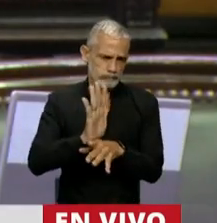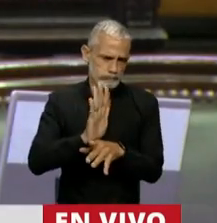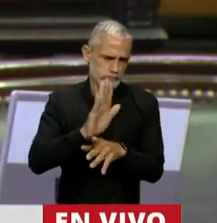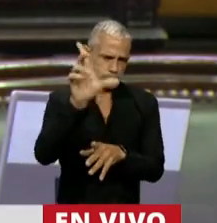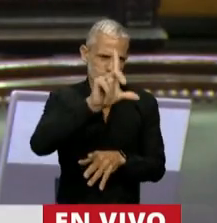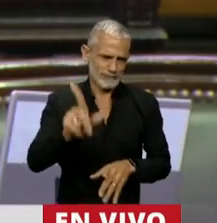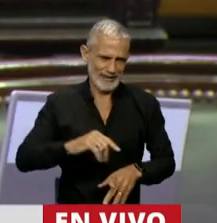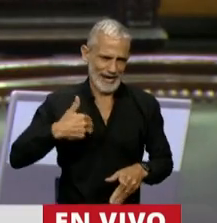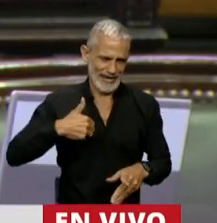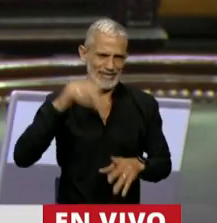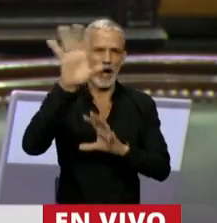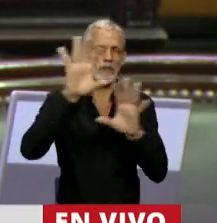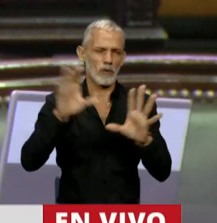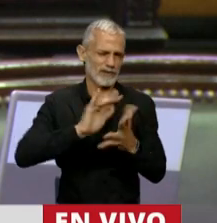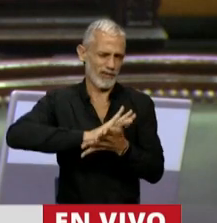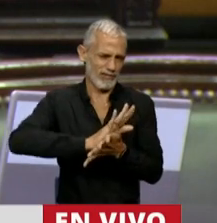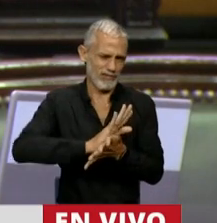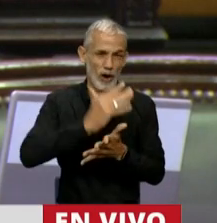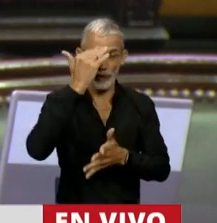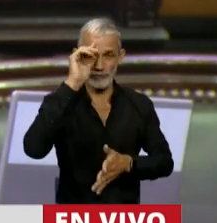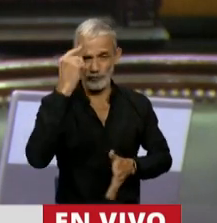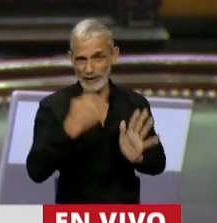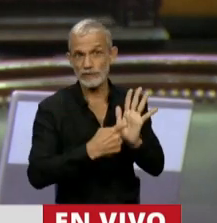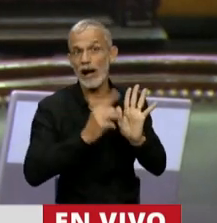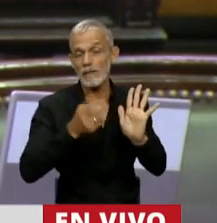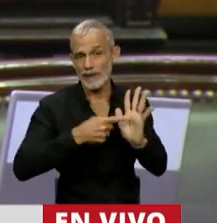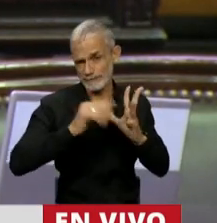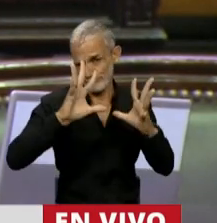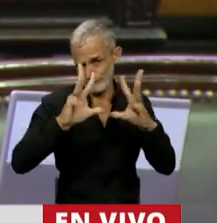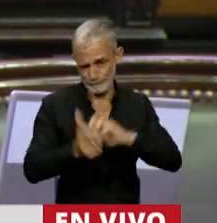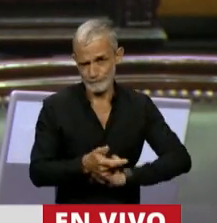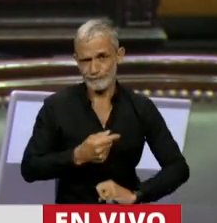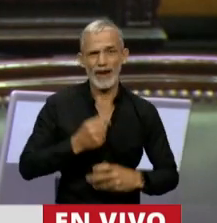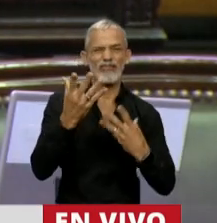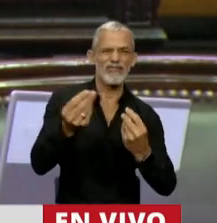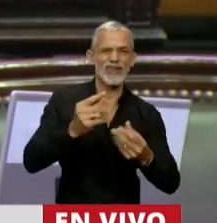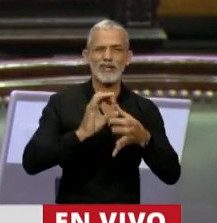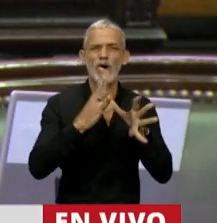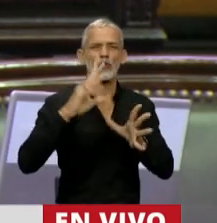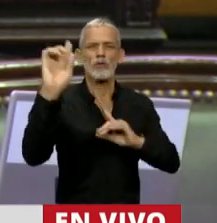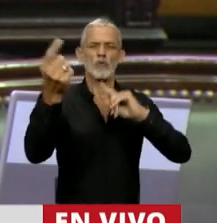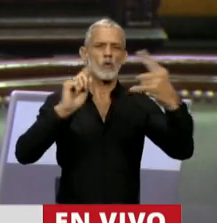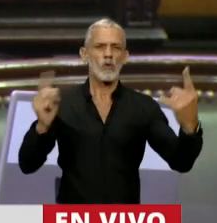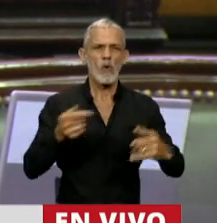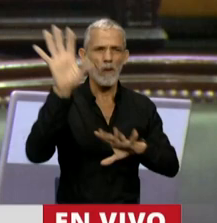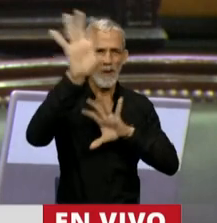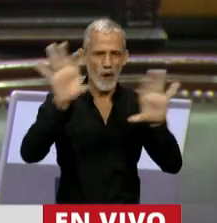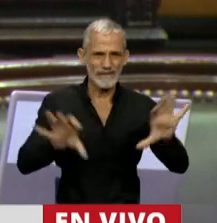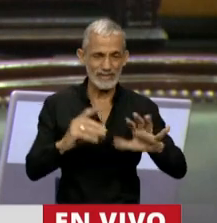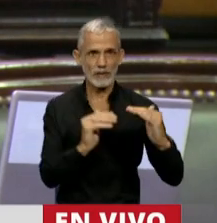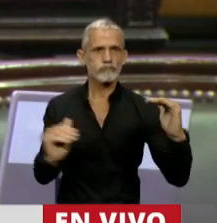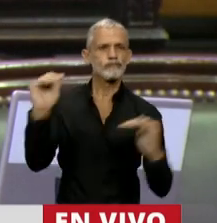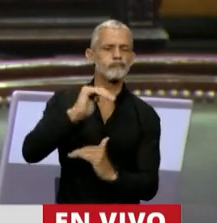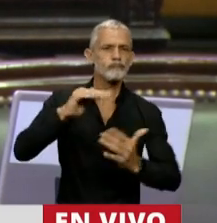argentino, tal como establece la Constitución Nacional, que defiende las autonomías de las jurisdicciones provinciales por